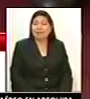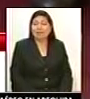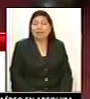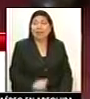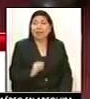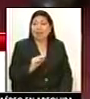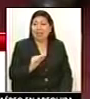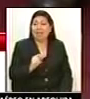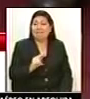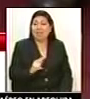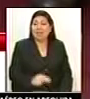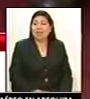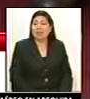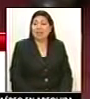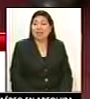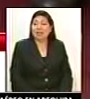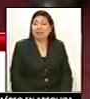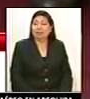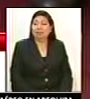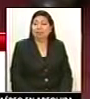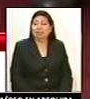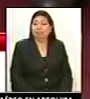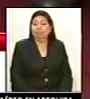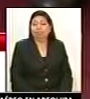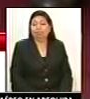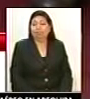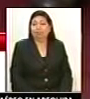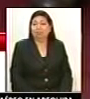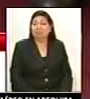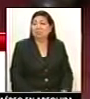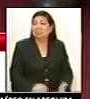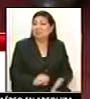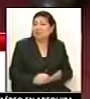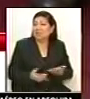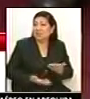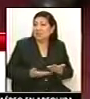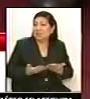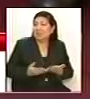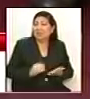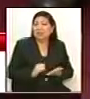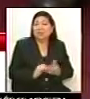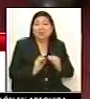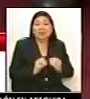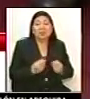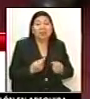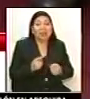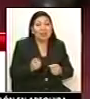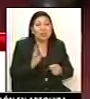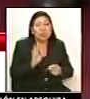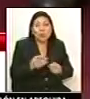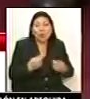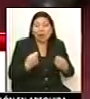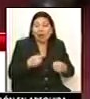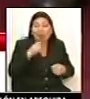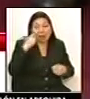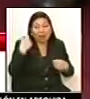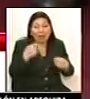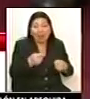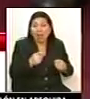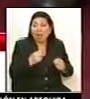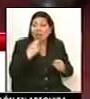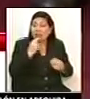IGB les va a dar unas facilidades inmensas, se les va a dar un regalo, es su regalo de Navidad,